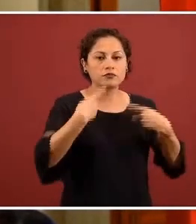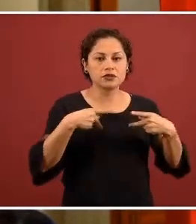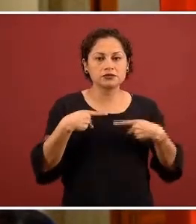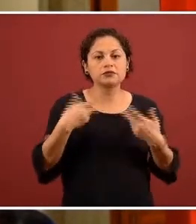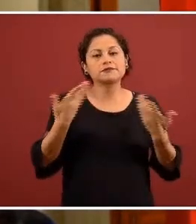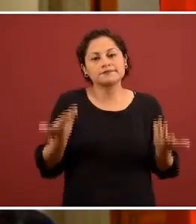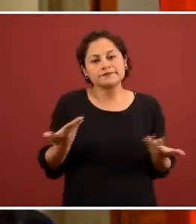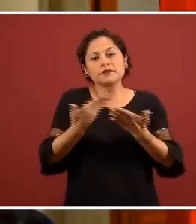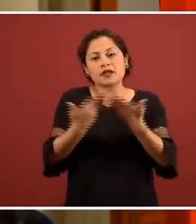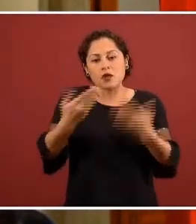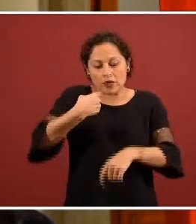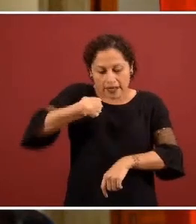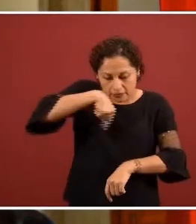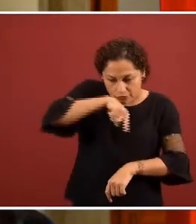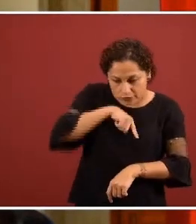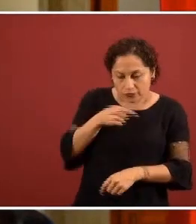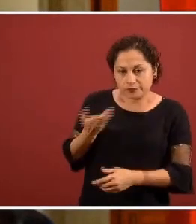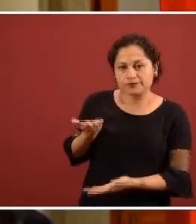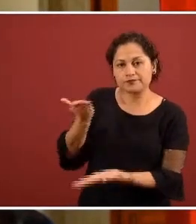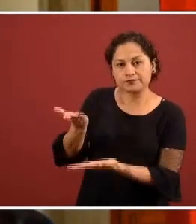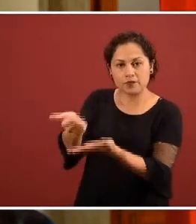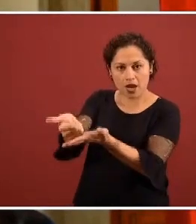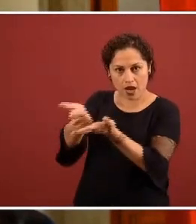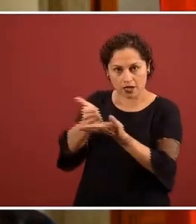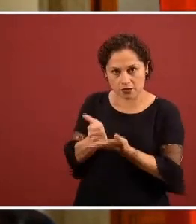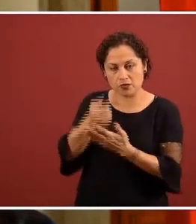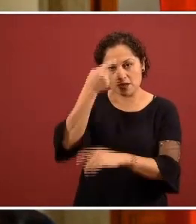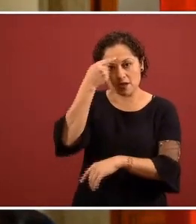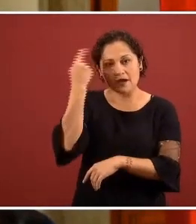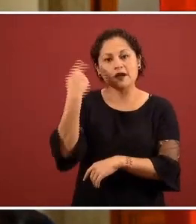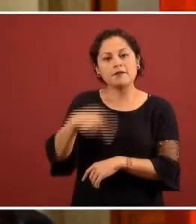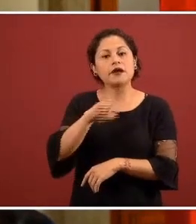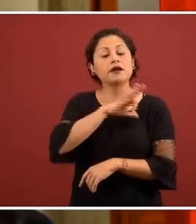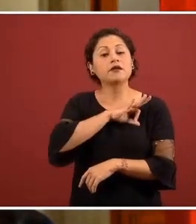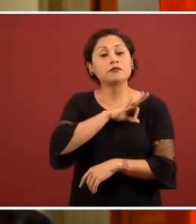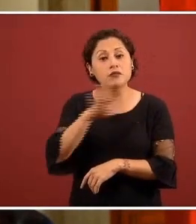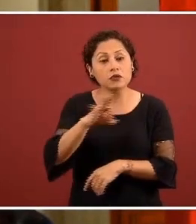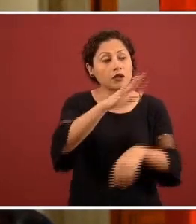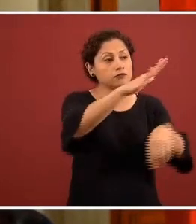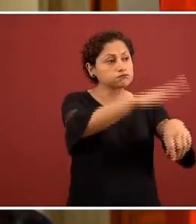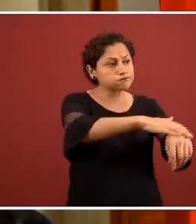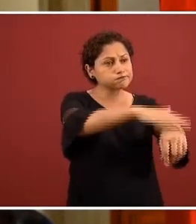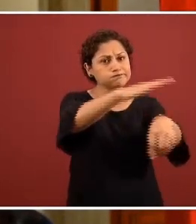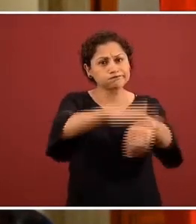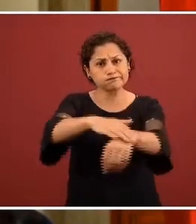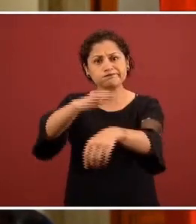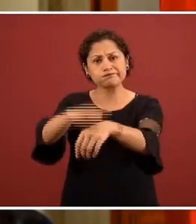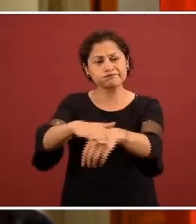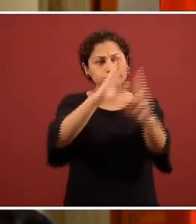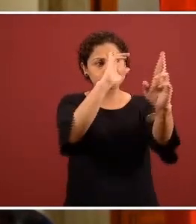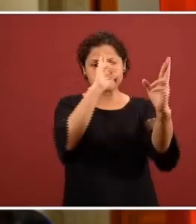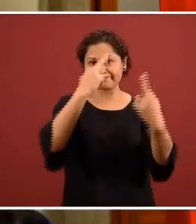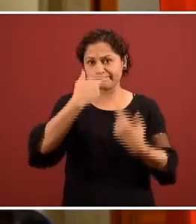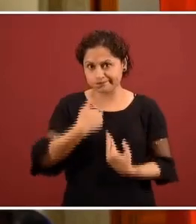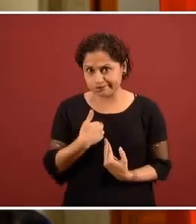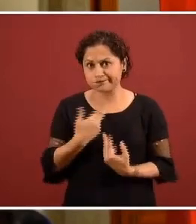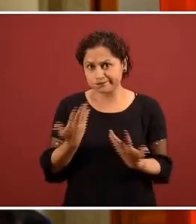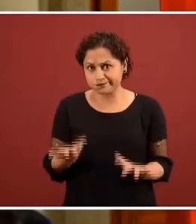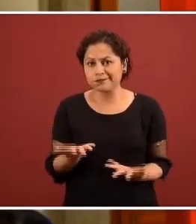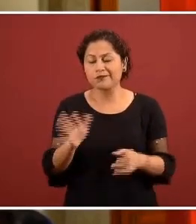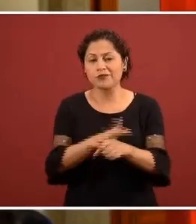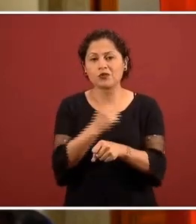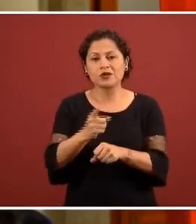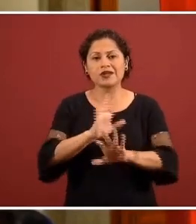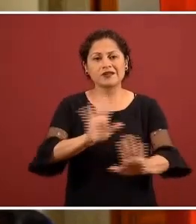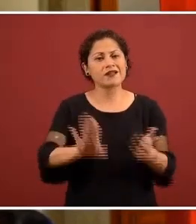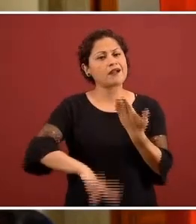apoyo para hacer extensivo este llamado de respeto, de parar la